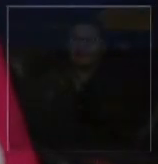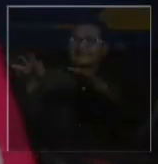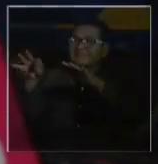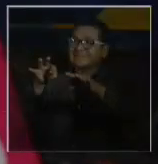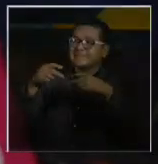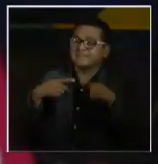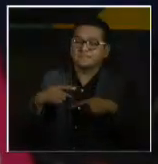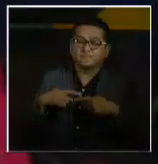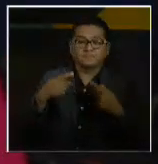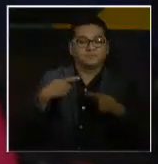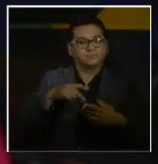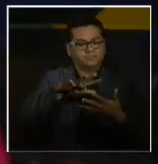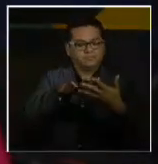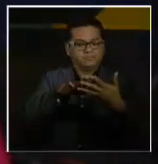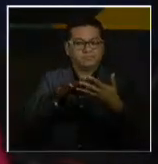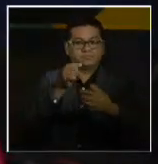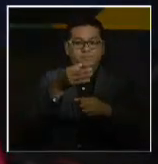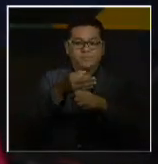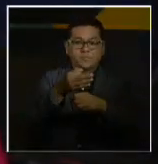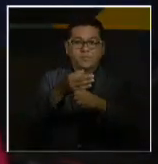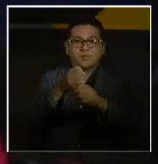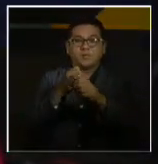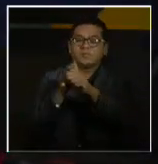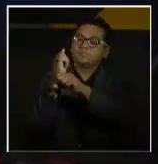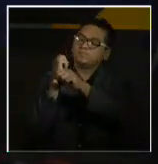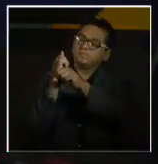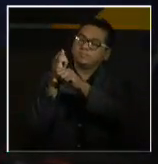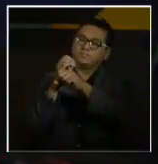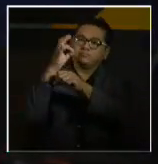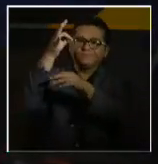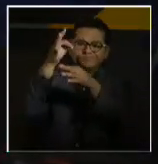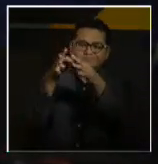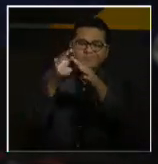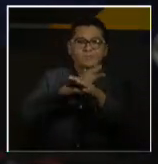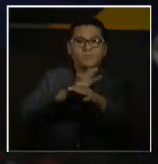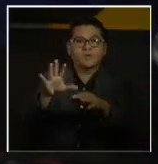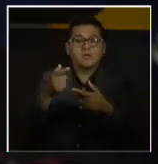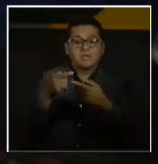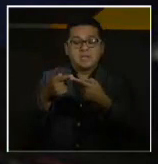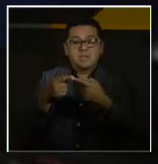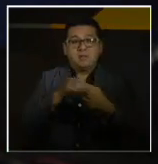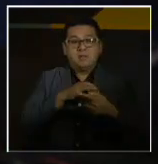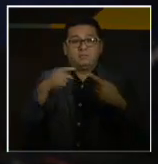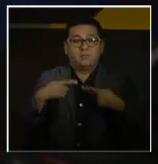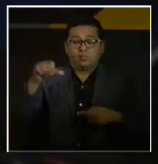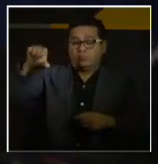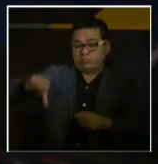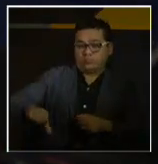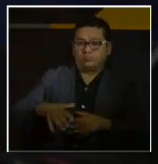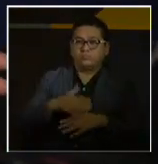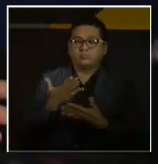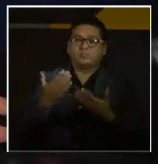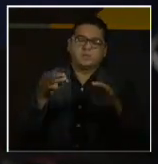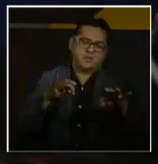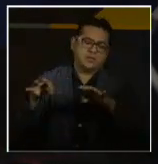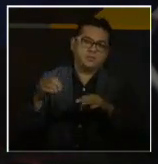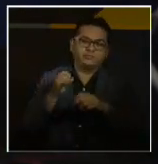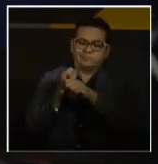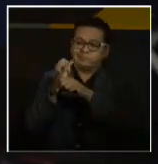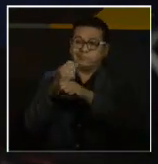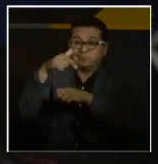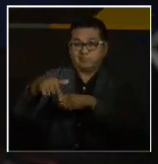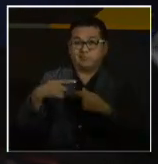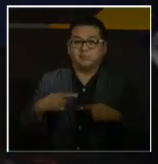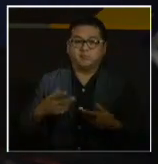en criminología, tenemos que trabajar en investigación adecuada para que quienes están hoy dedicados a la investigación,